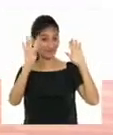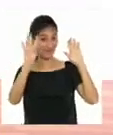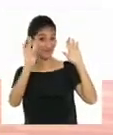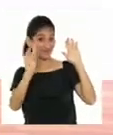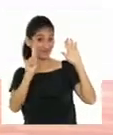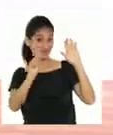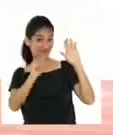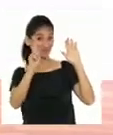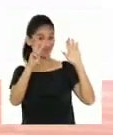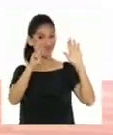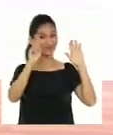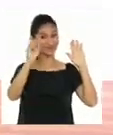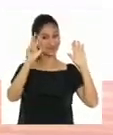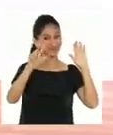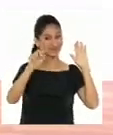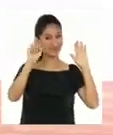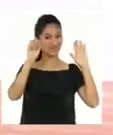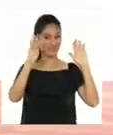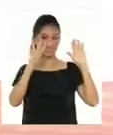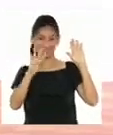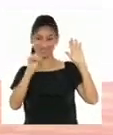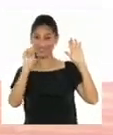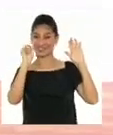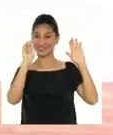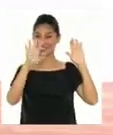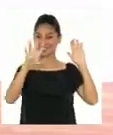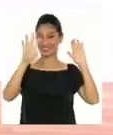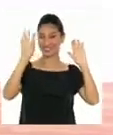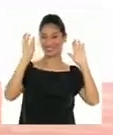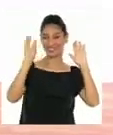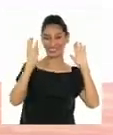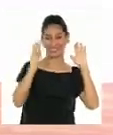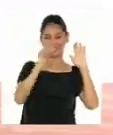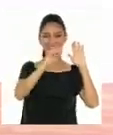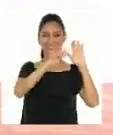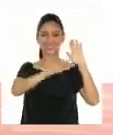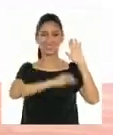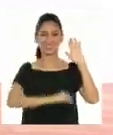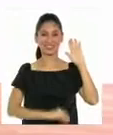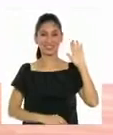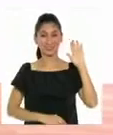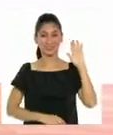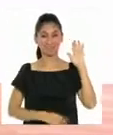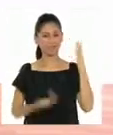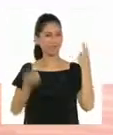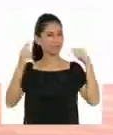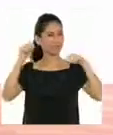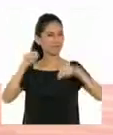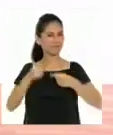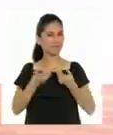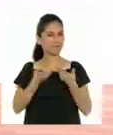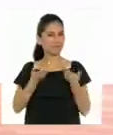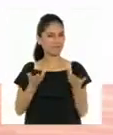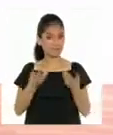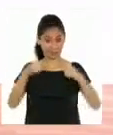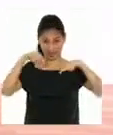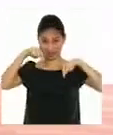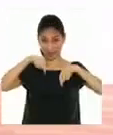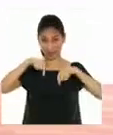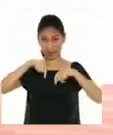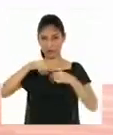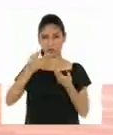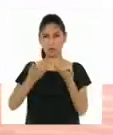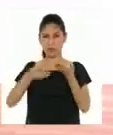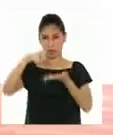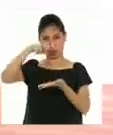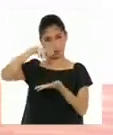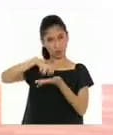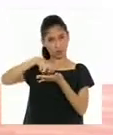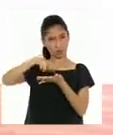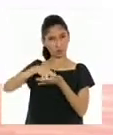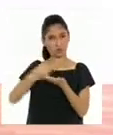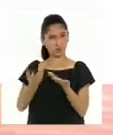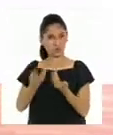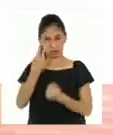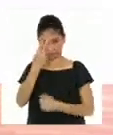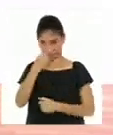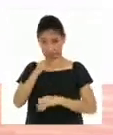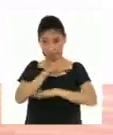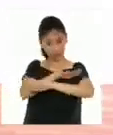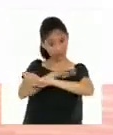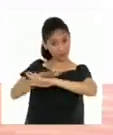1, 2, 3, 4, 5, 6. Ahora vamos a ir abajo. Este paso, este movimiento se hace en el